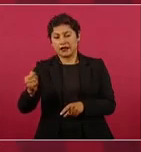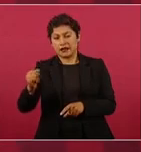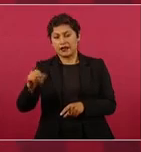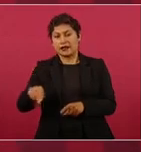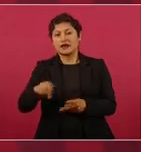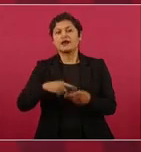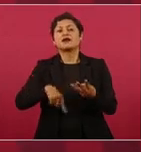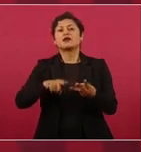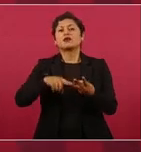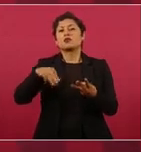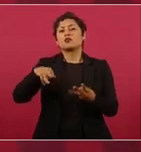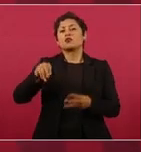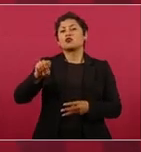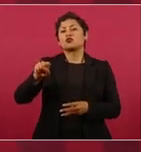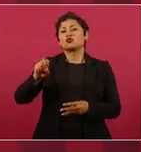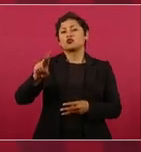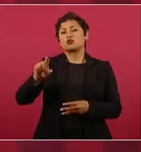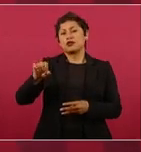Mussolini.